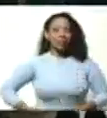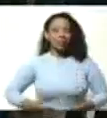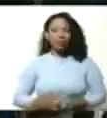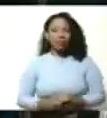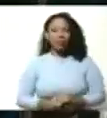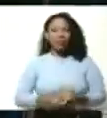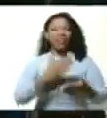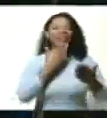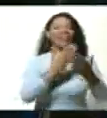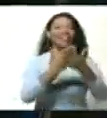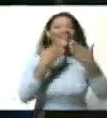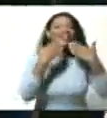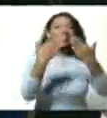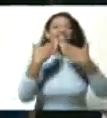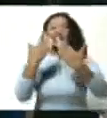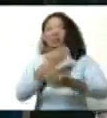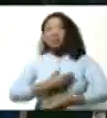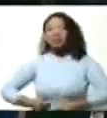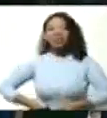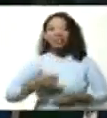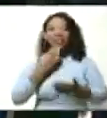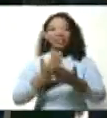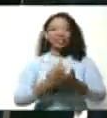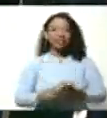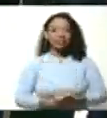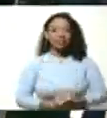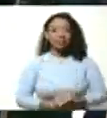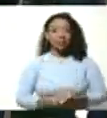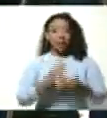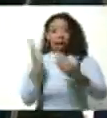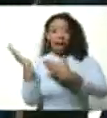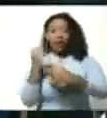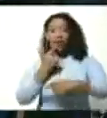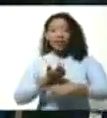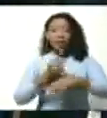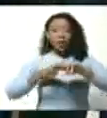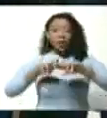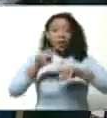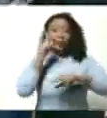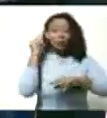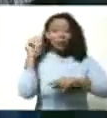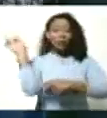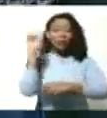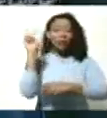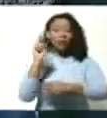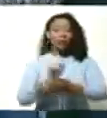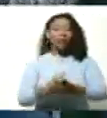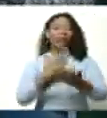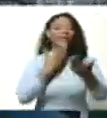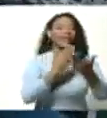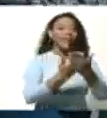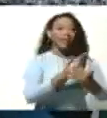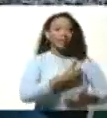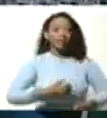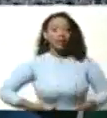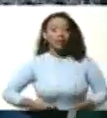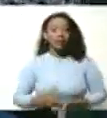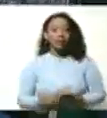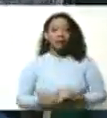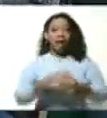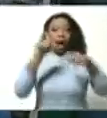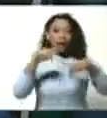Gracias. Gracias, presidente. Bueno, eso te dicen los niños y las niñas de Venezuela. Gracias, presidente. Aquí